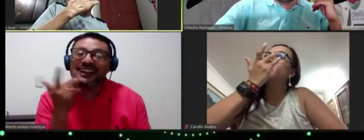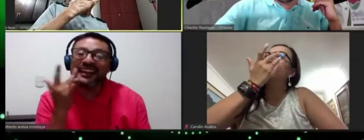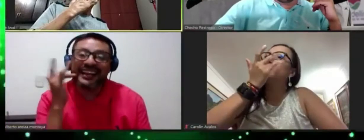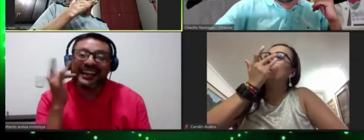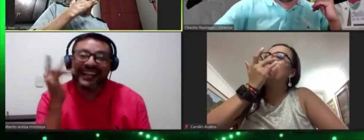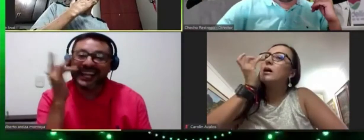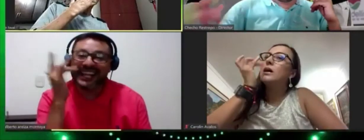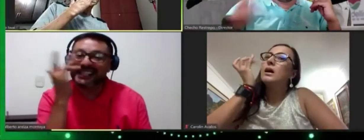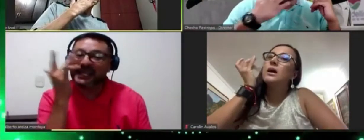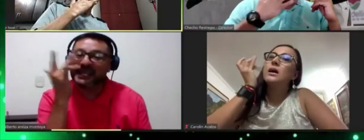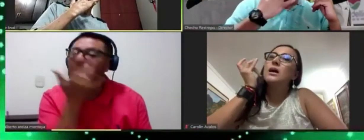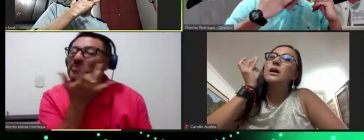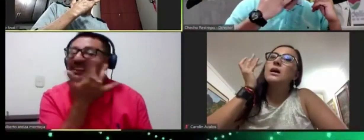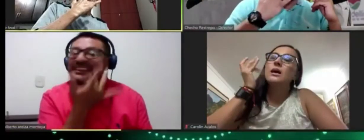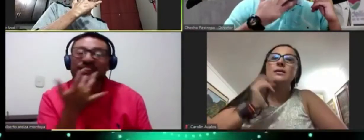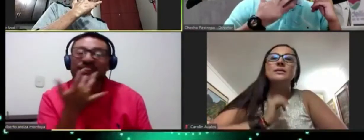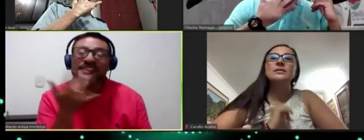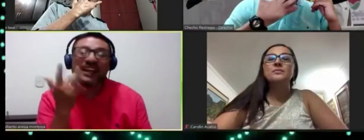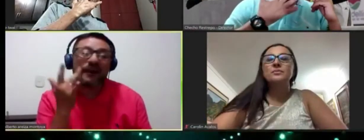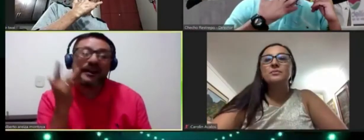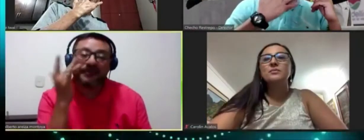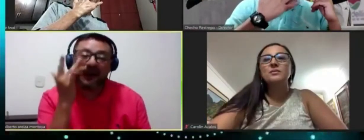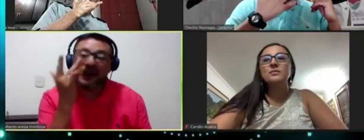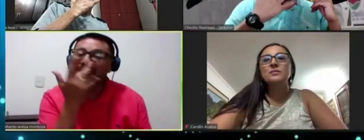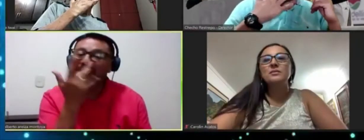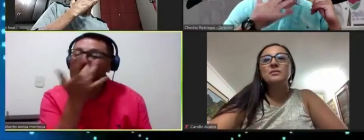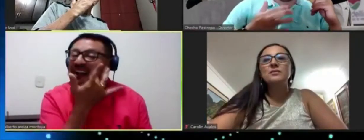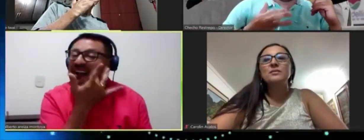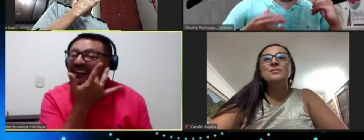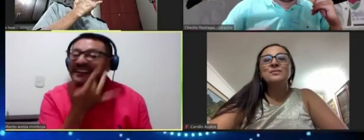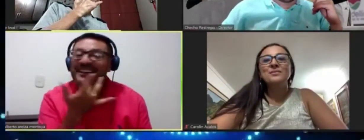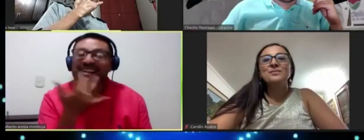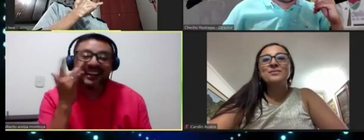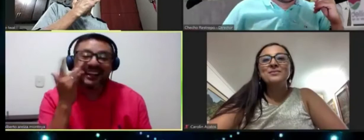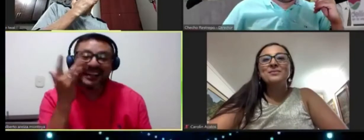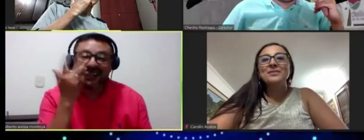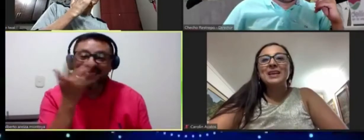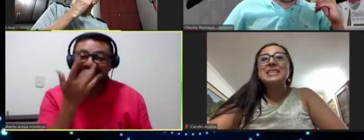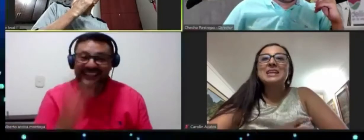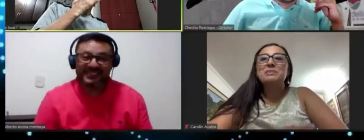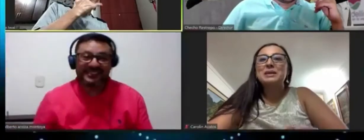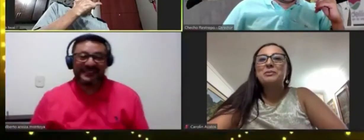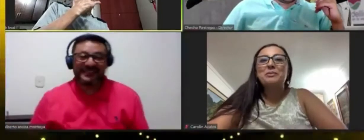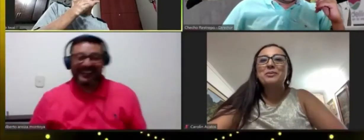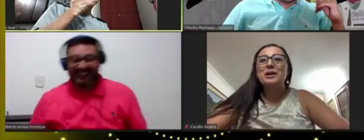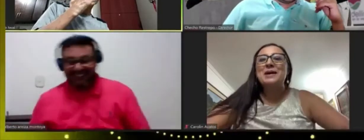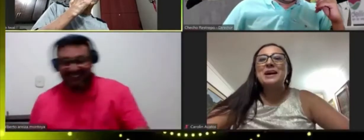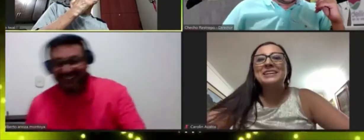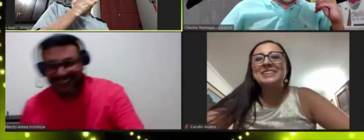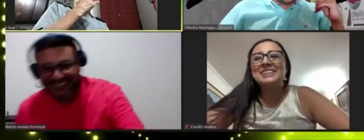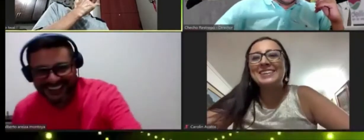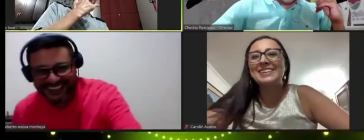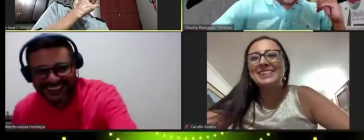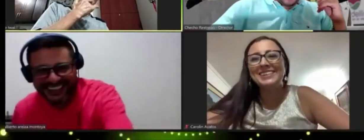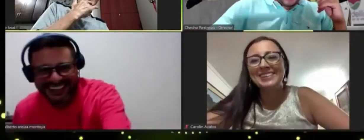pintando. Exacto, pintándose la barba. Ya. Él se la pintó para el